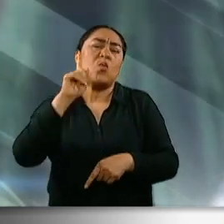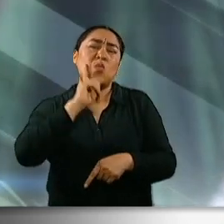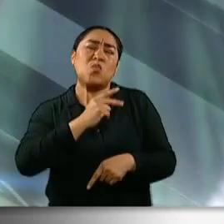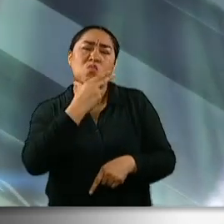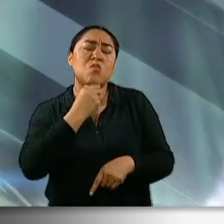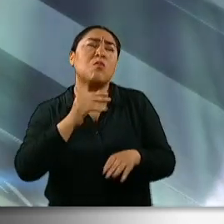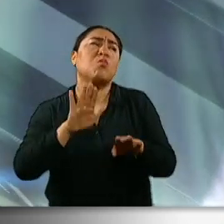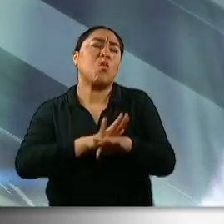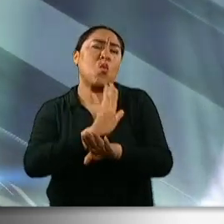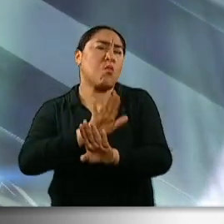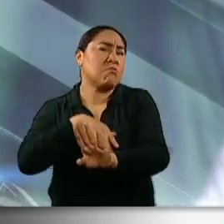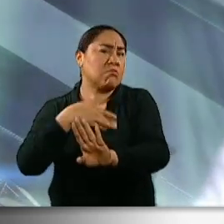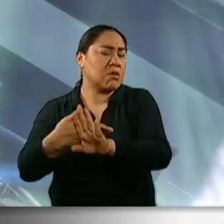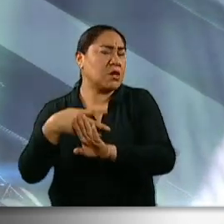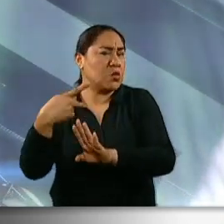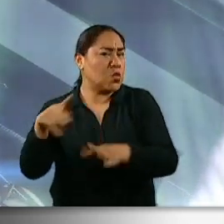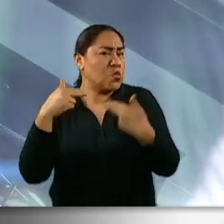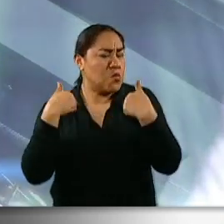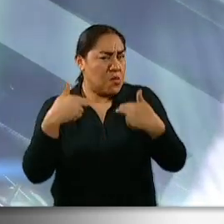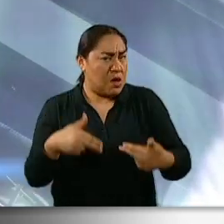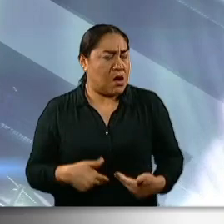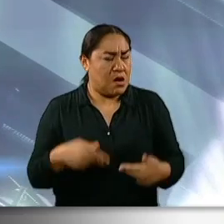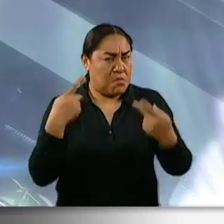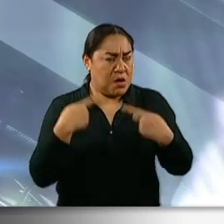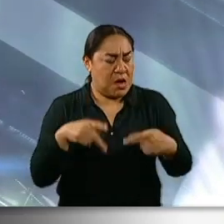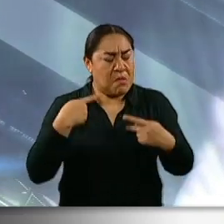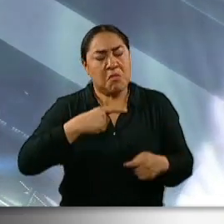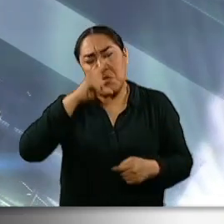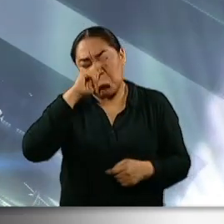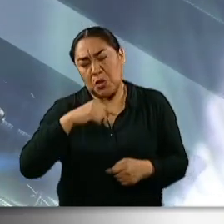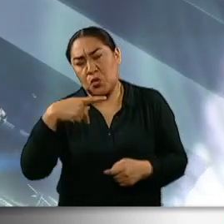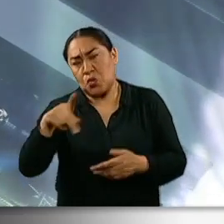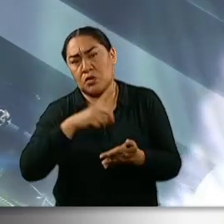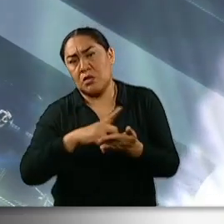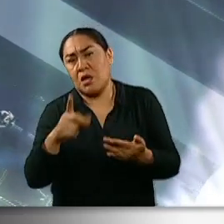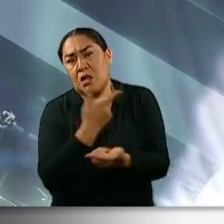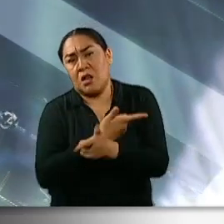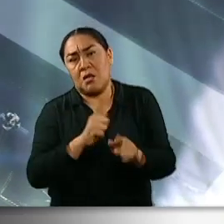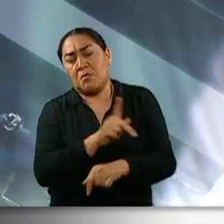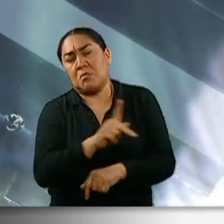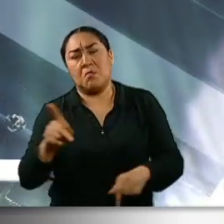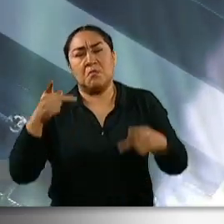contra la dignidad humana y anula o menoscaba los derechos y libertades de las personas.